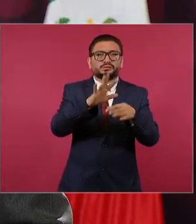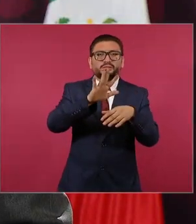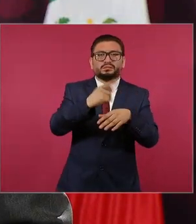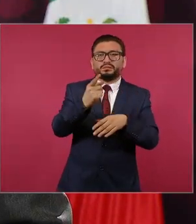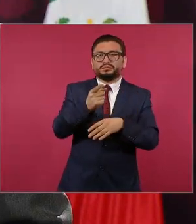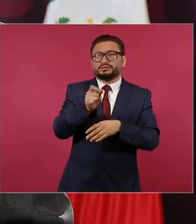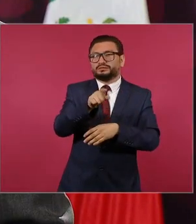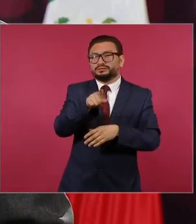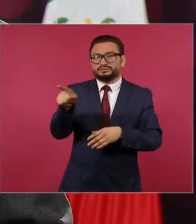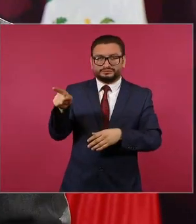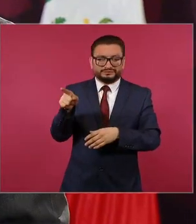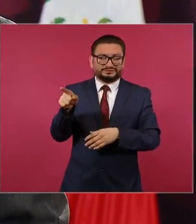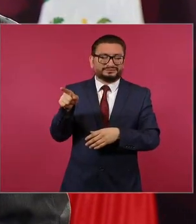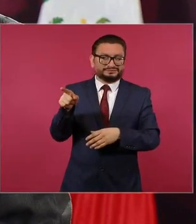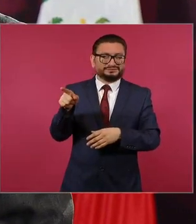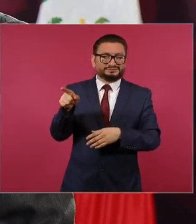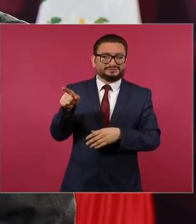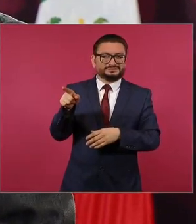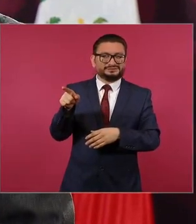que